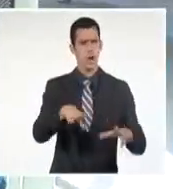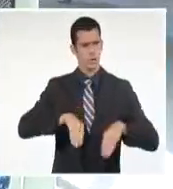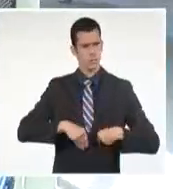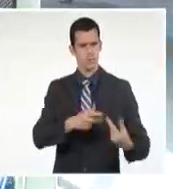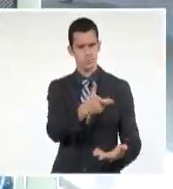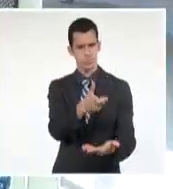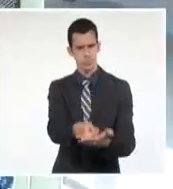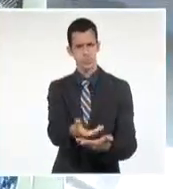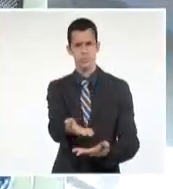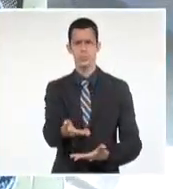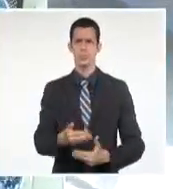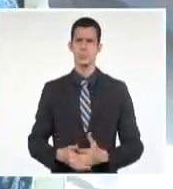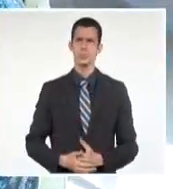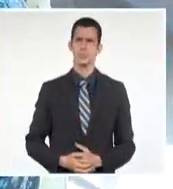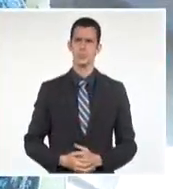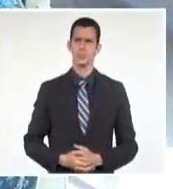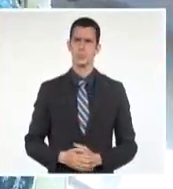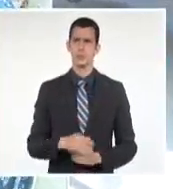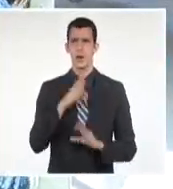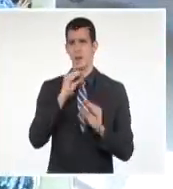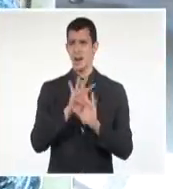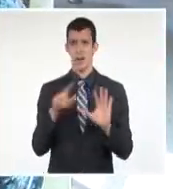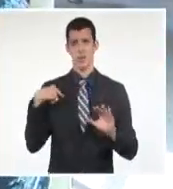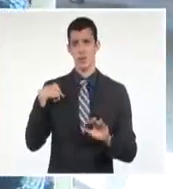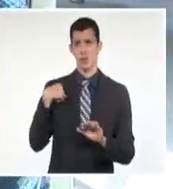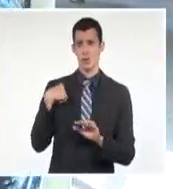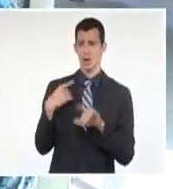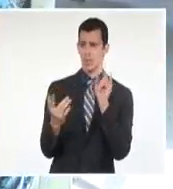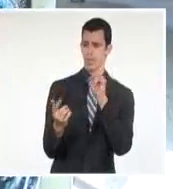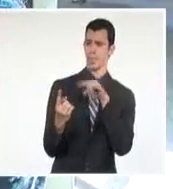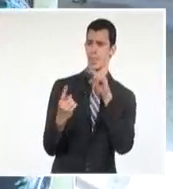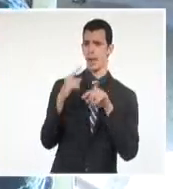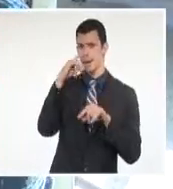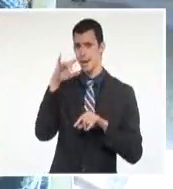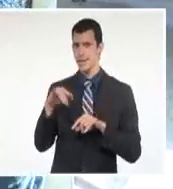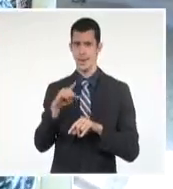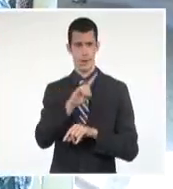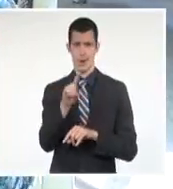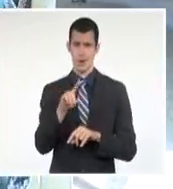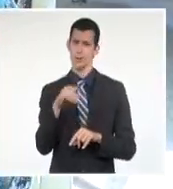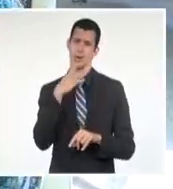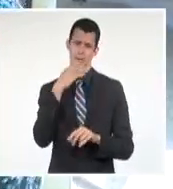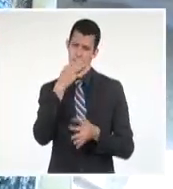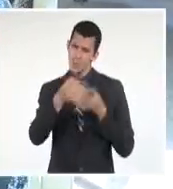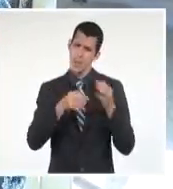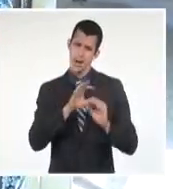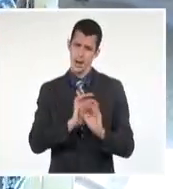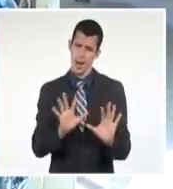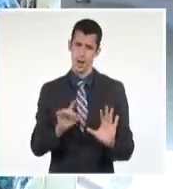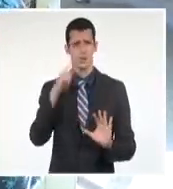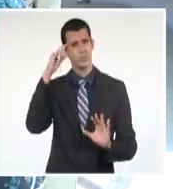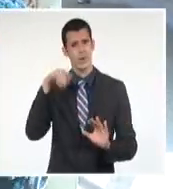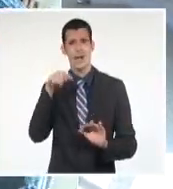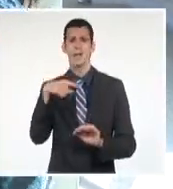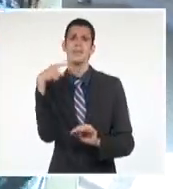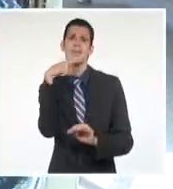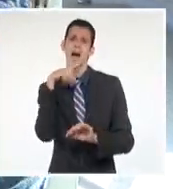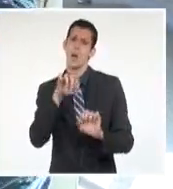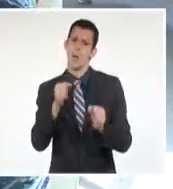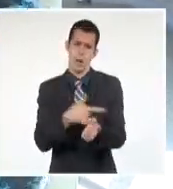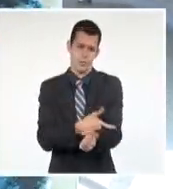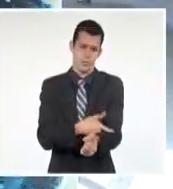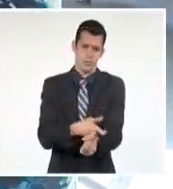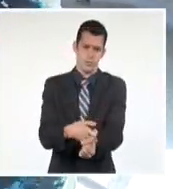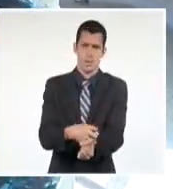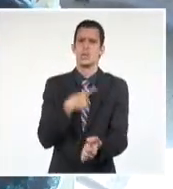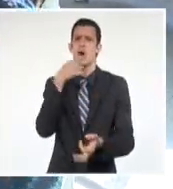Siempre le digo la verdad, yo nunca le engaño y le expliqué que hay que sacarle sangre, claro, es pequeña, yo le digo que el bichito es